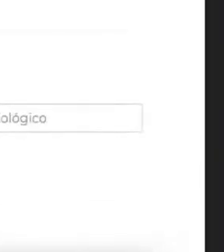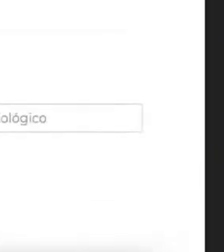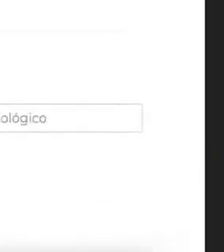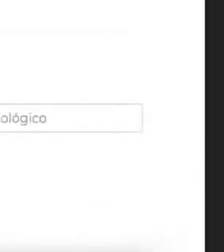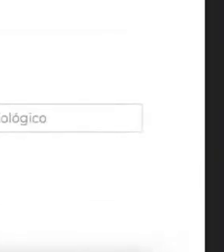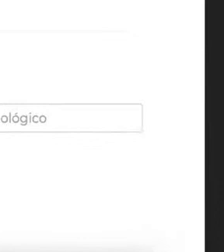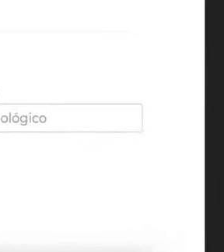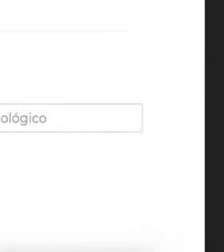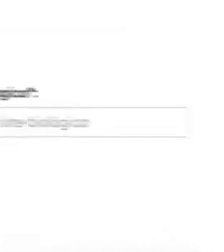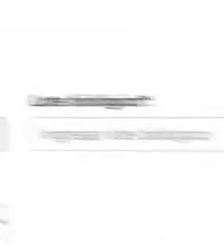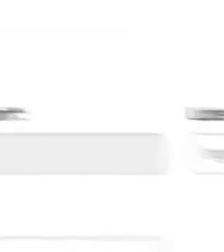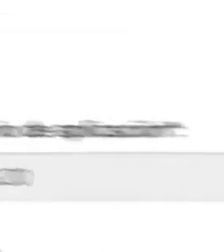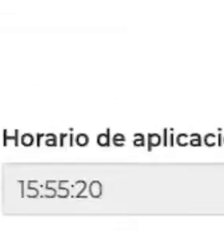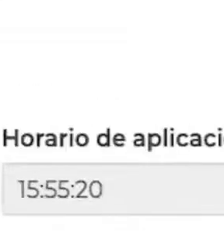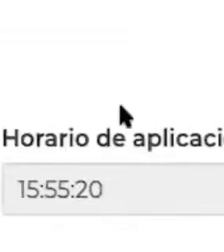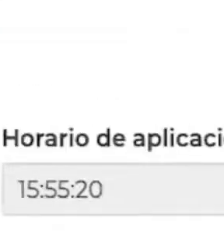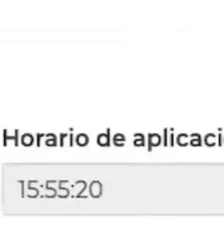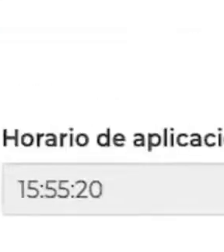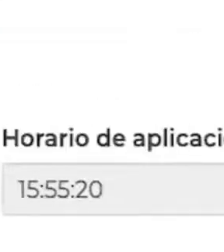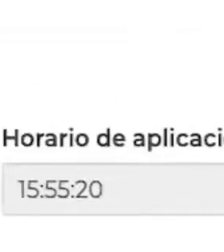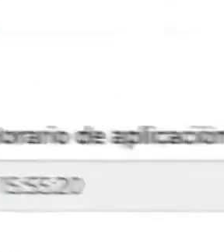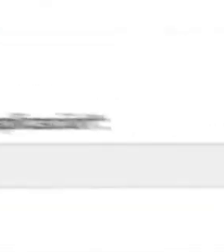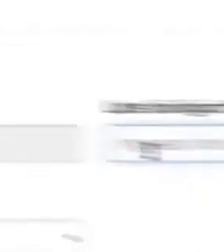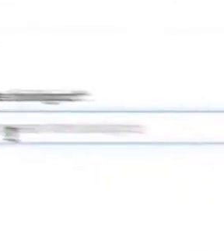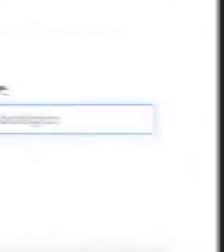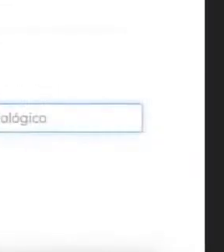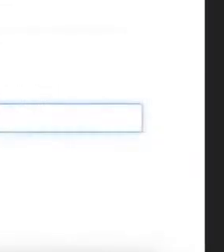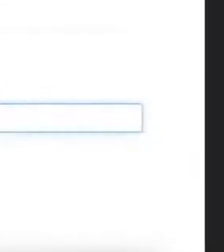se muestra la fecha y horario de la aplicación de la vacuna.